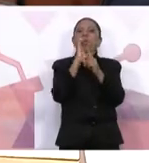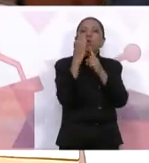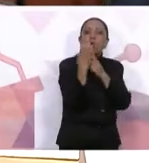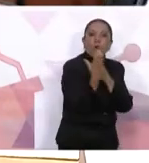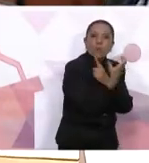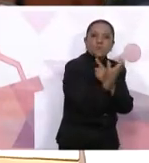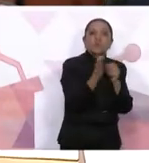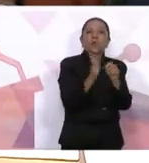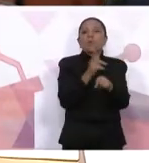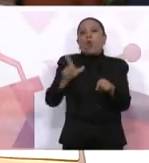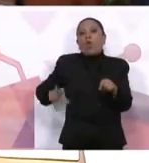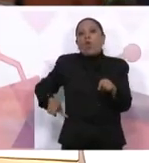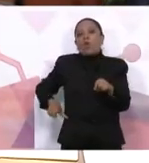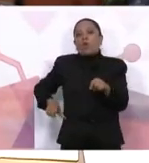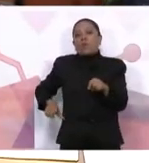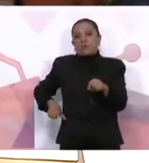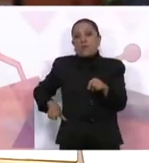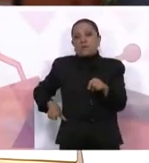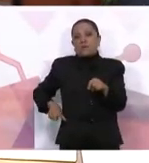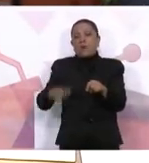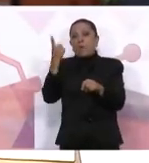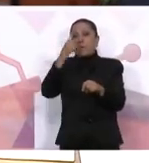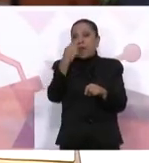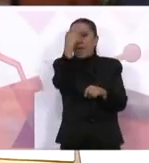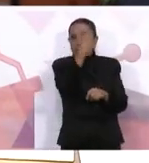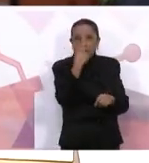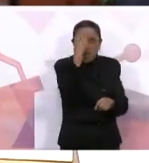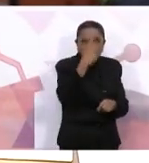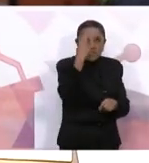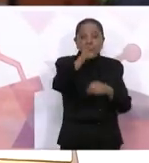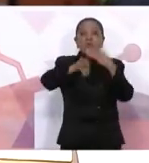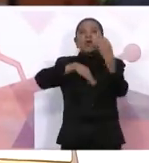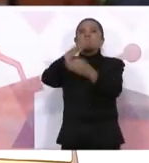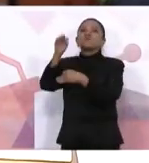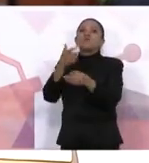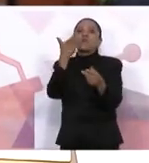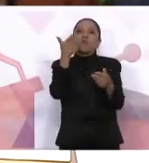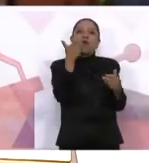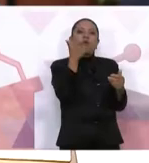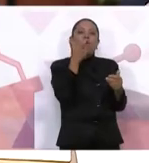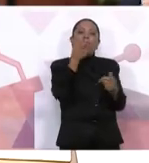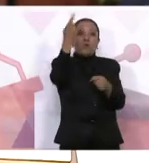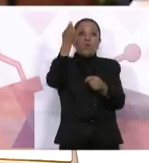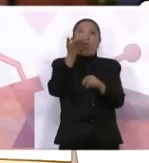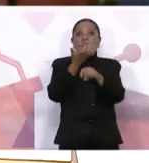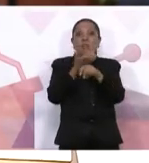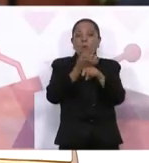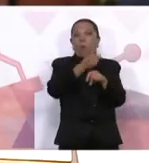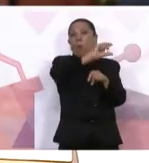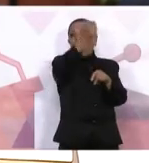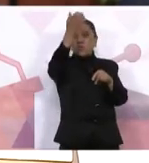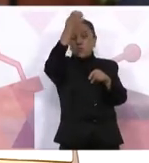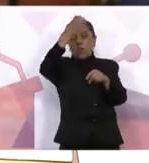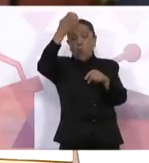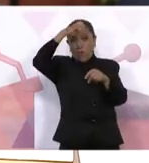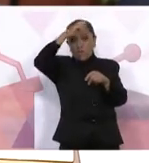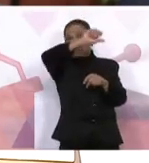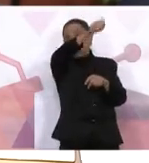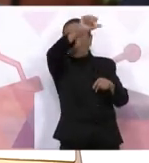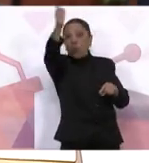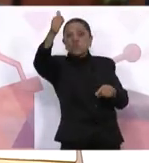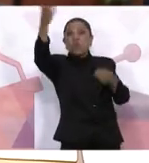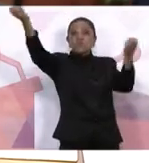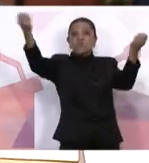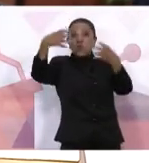para revisar todos los fondos que se enviaron del extranjero que no está claro en donde se utilizaron